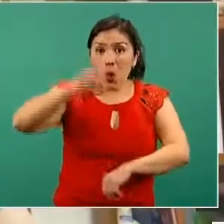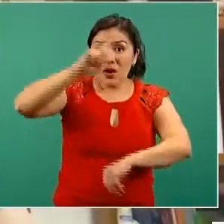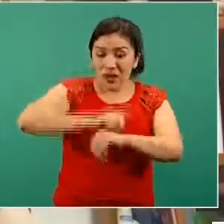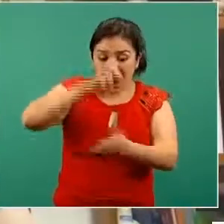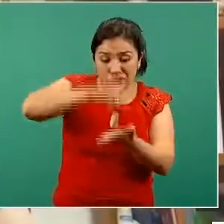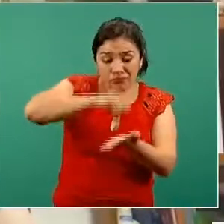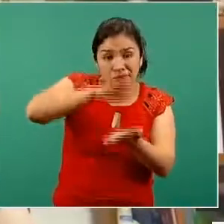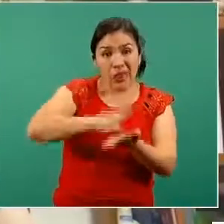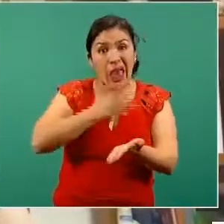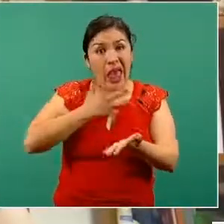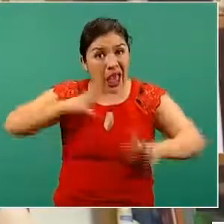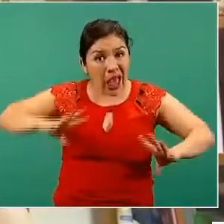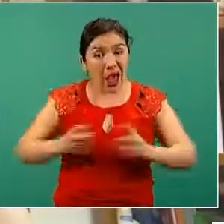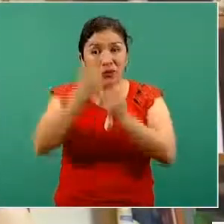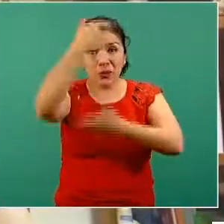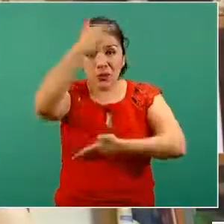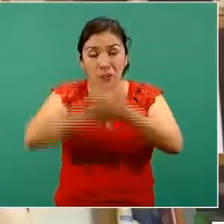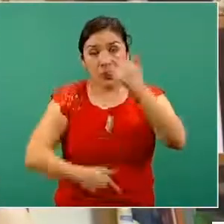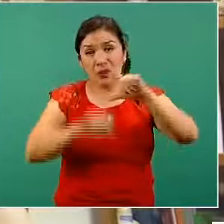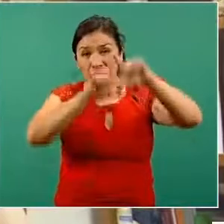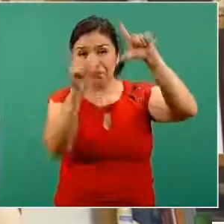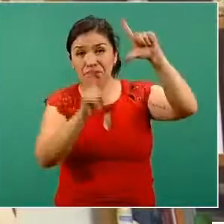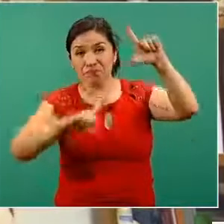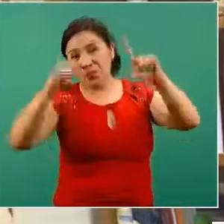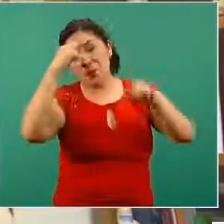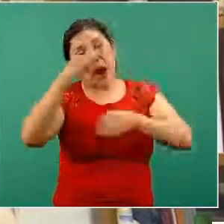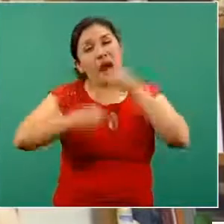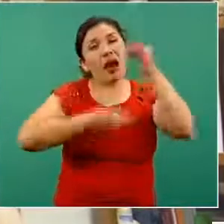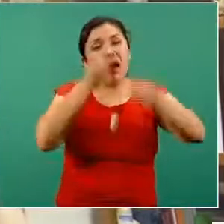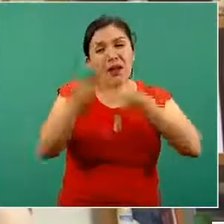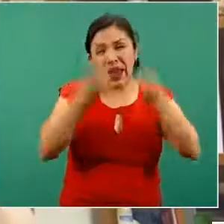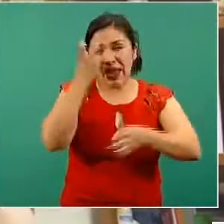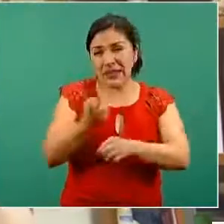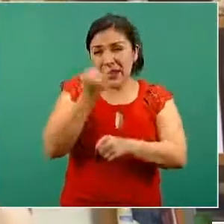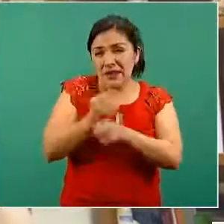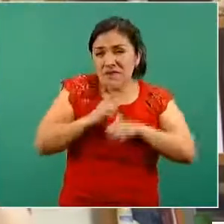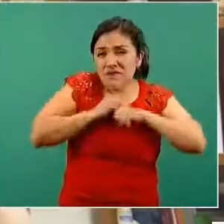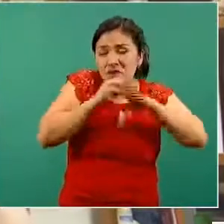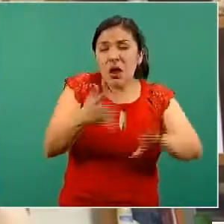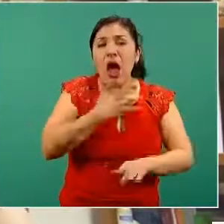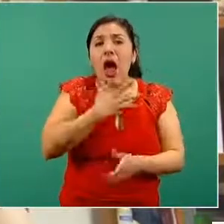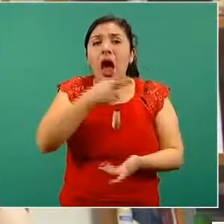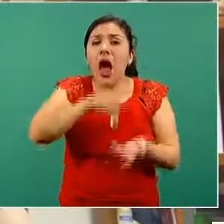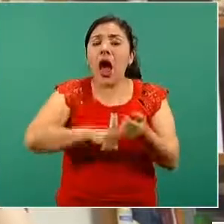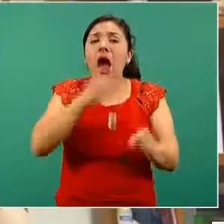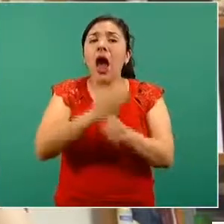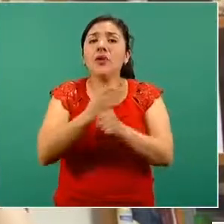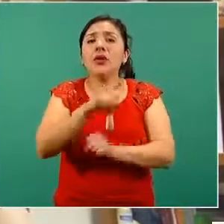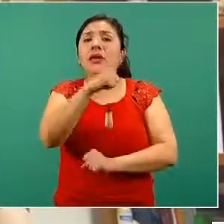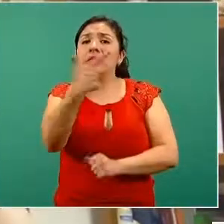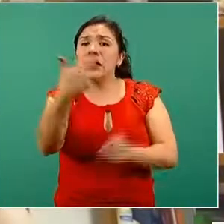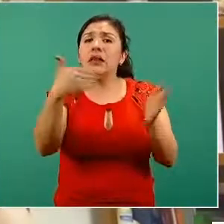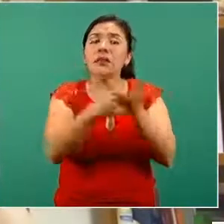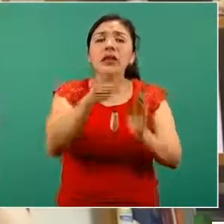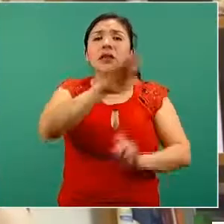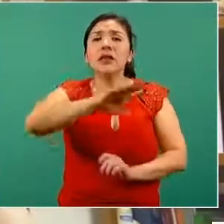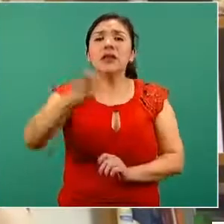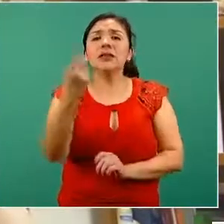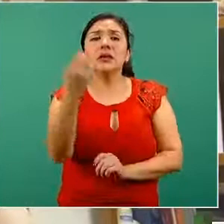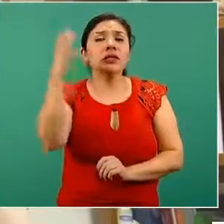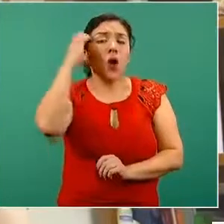tenemos registrado con la Red Nacional de Notificación de esta información, tenemos ya 7.525